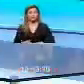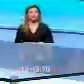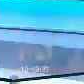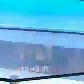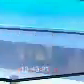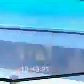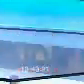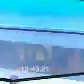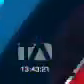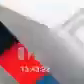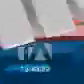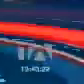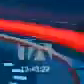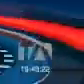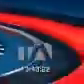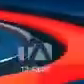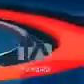informa.